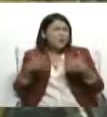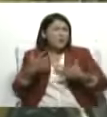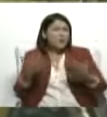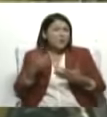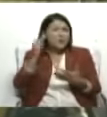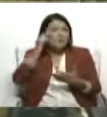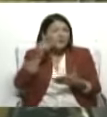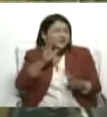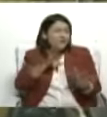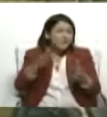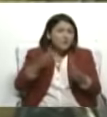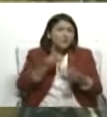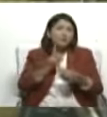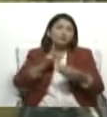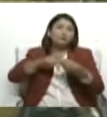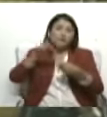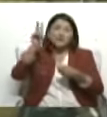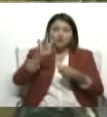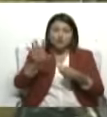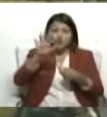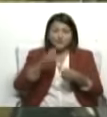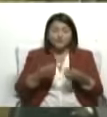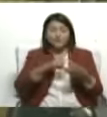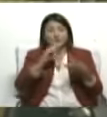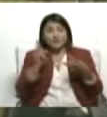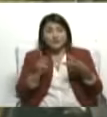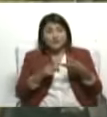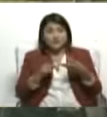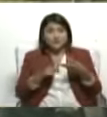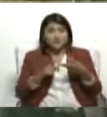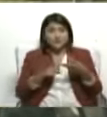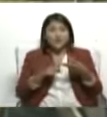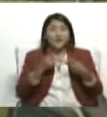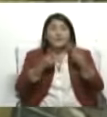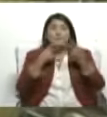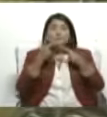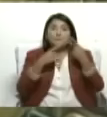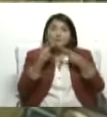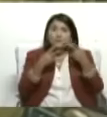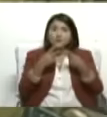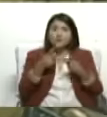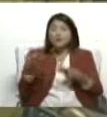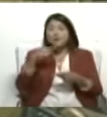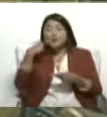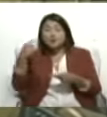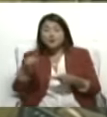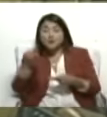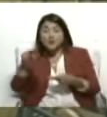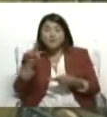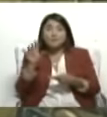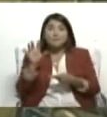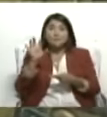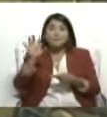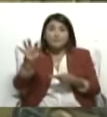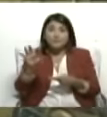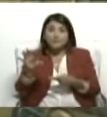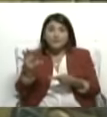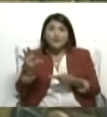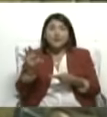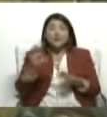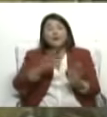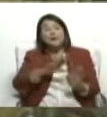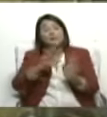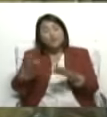estiman se pueda dar esta incorporación? Y en tercer lugar, ya en materia política, Rusia ha sido uno de los países que ha acompañado el proceso de